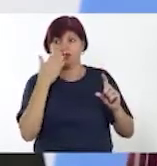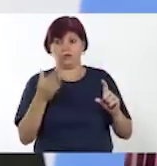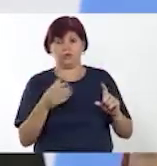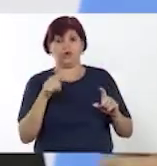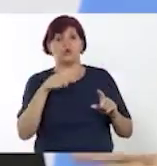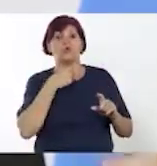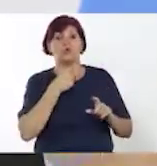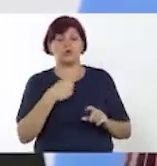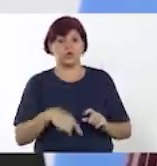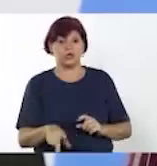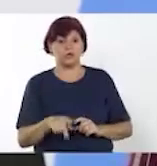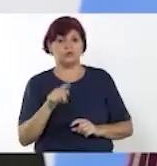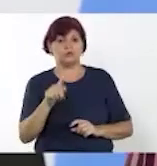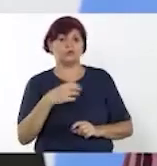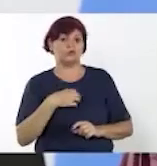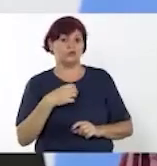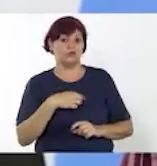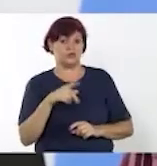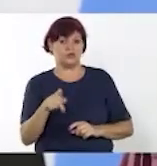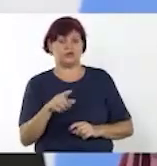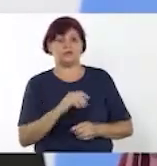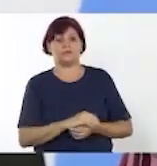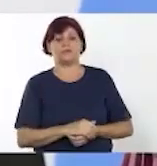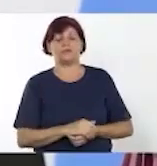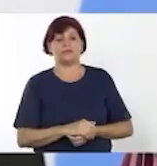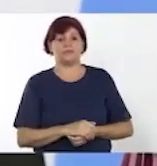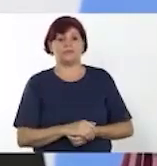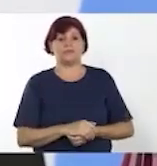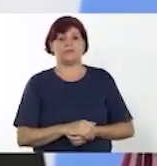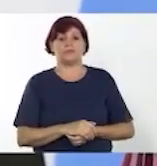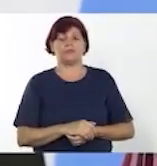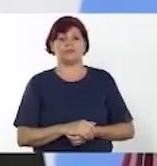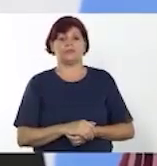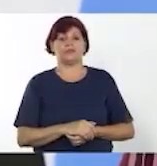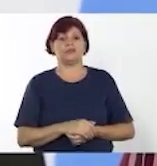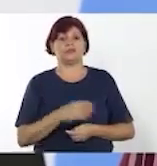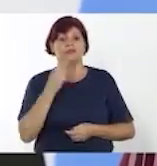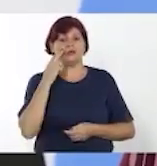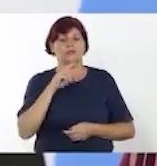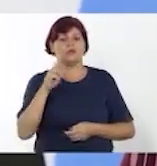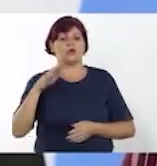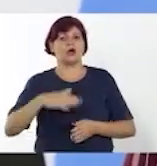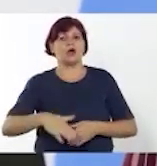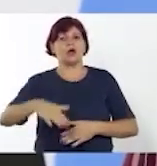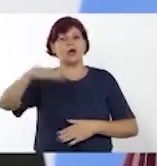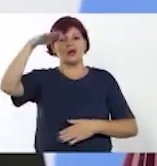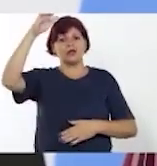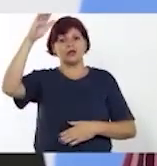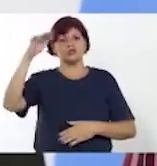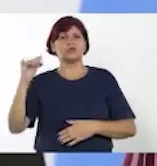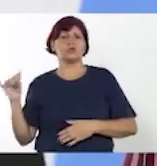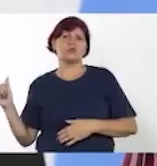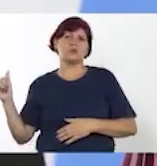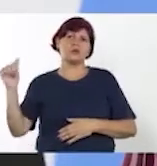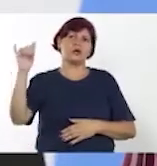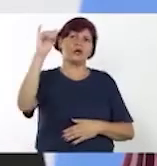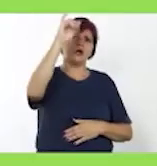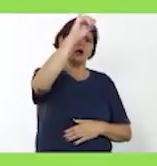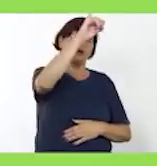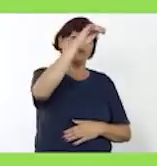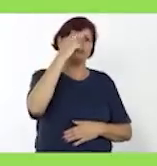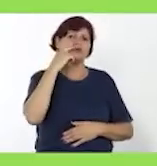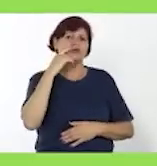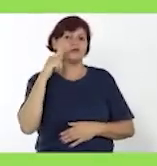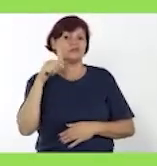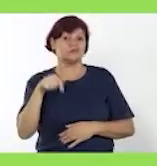contenido, es bueno hacerlo desde un ejemplo como ustedes tienen ahí, o sea, determinar la altura aproximada a la